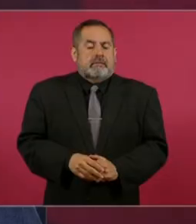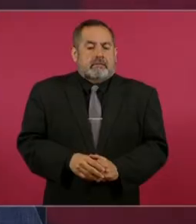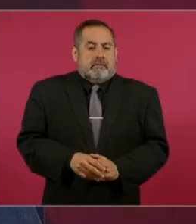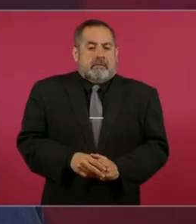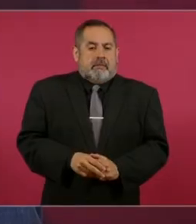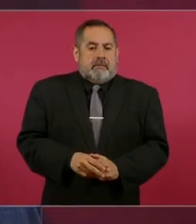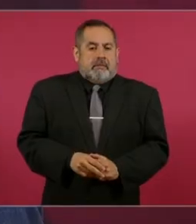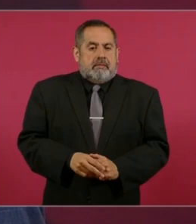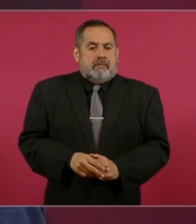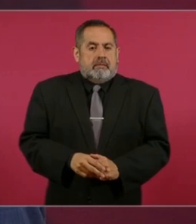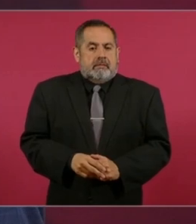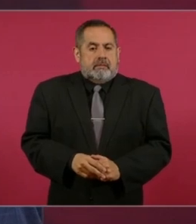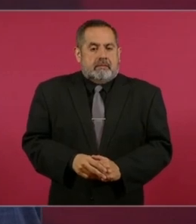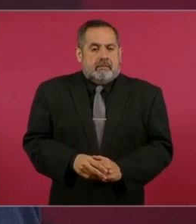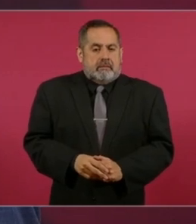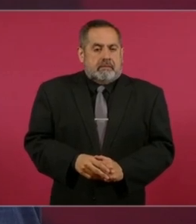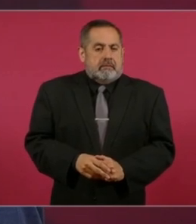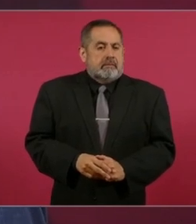entonces hay